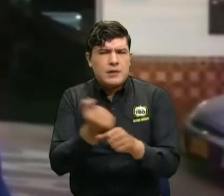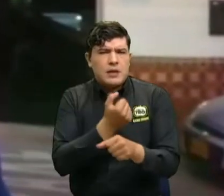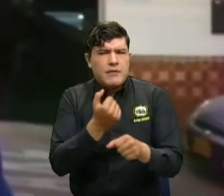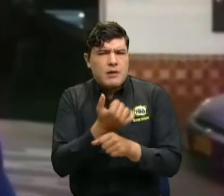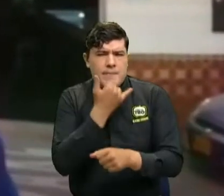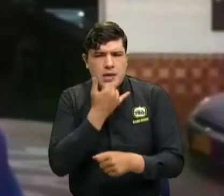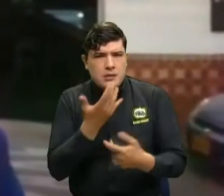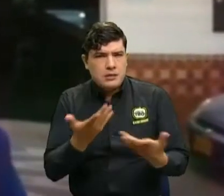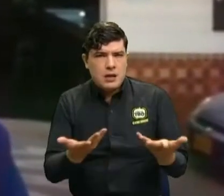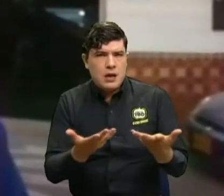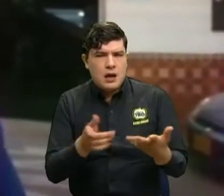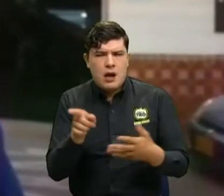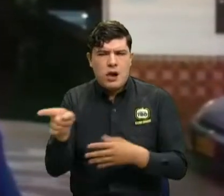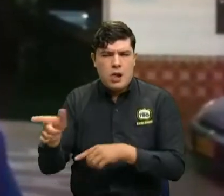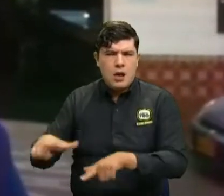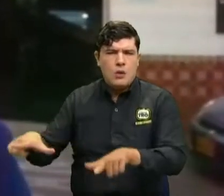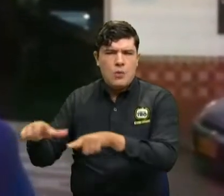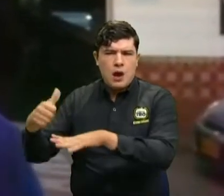permiso